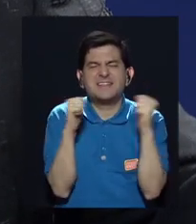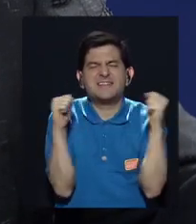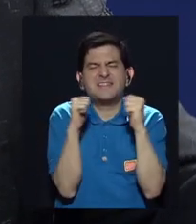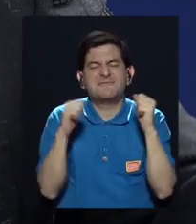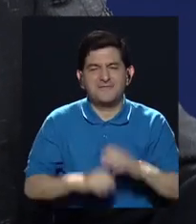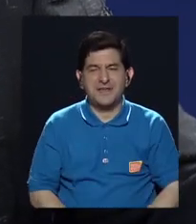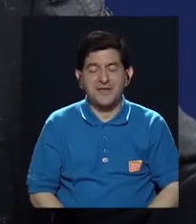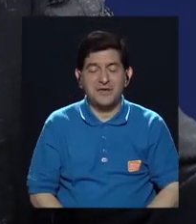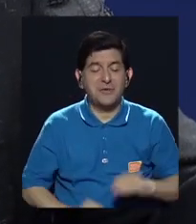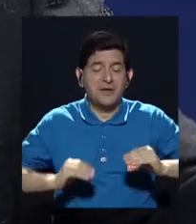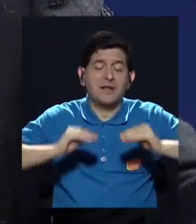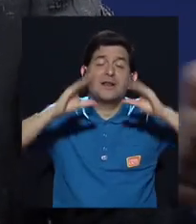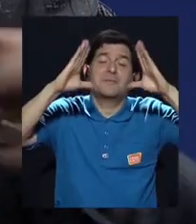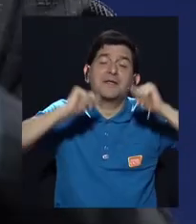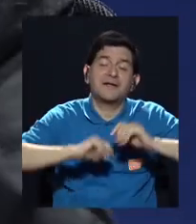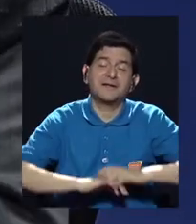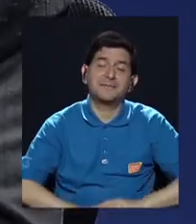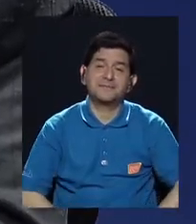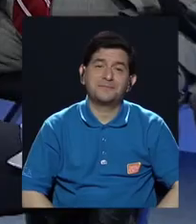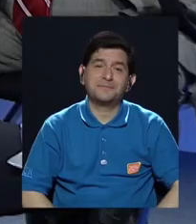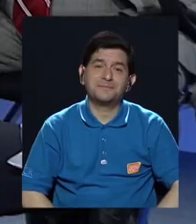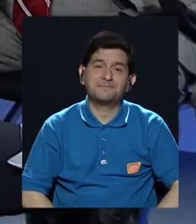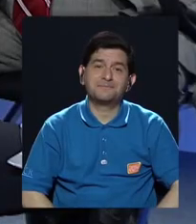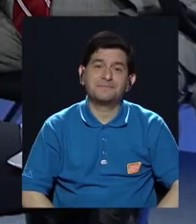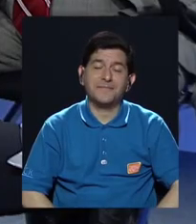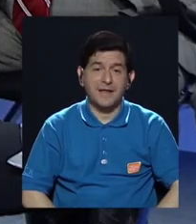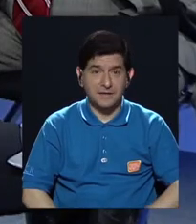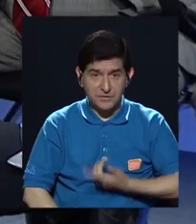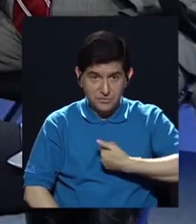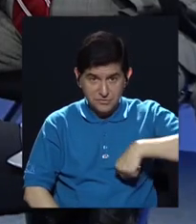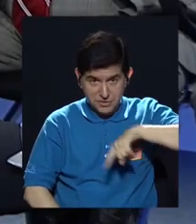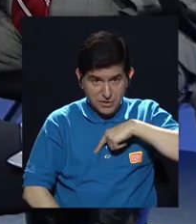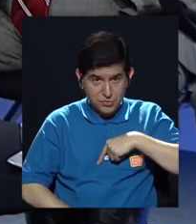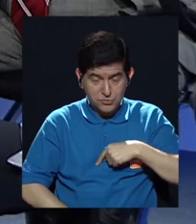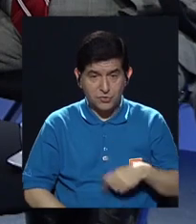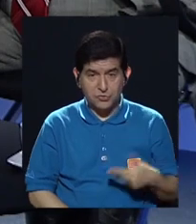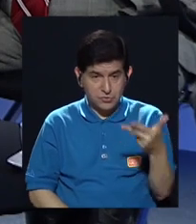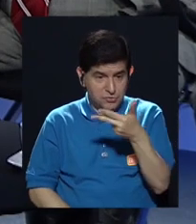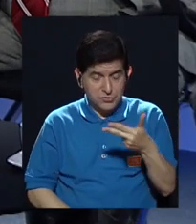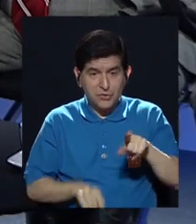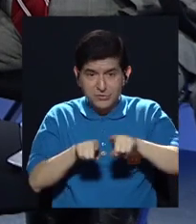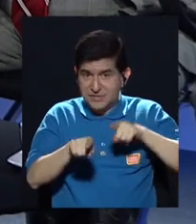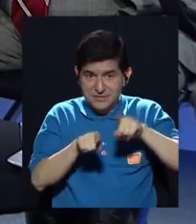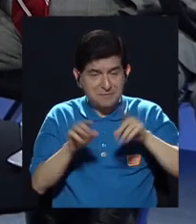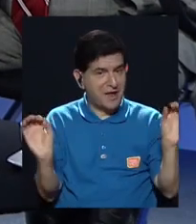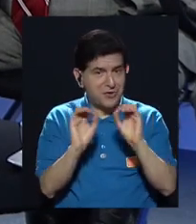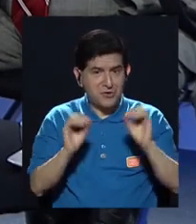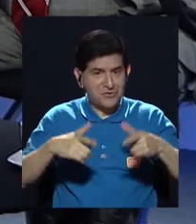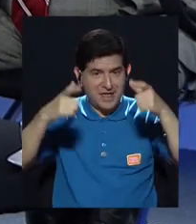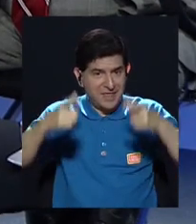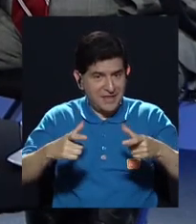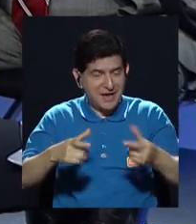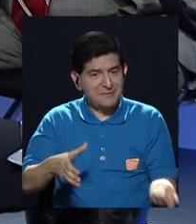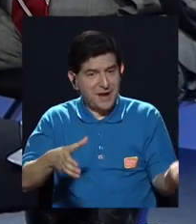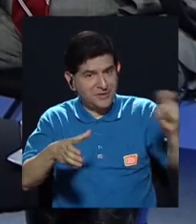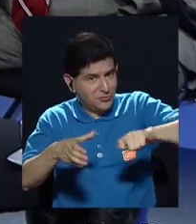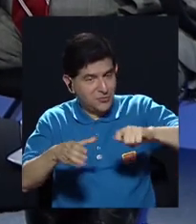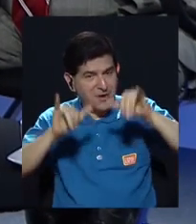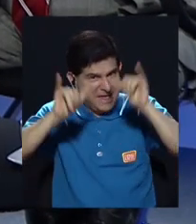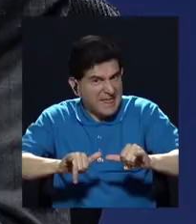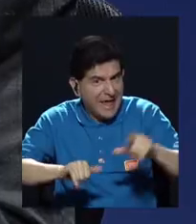frío, para el desayuno. Por consiguiente, ninguno de los tres hermanos dejamos nada en el plato si nos